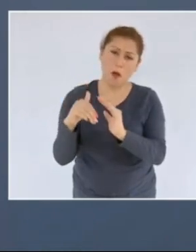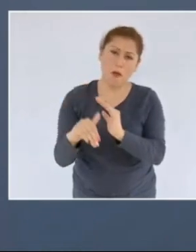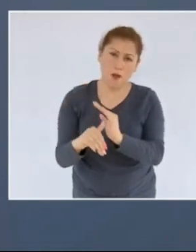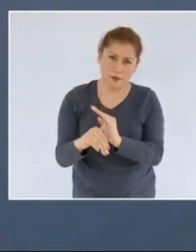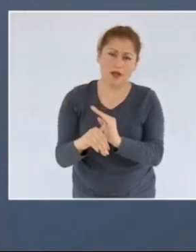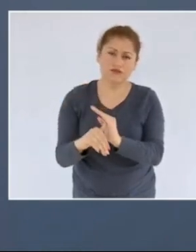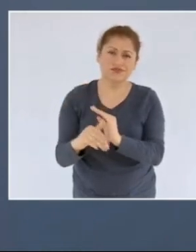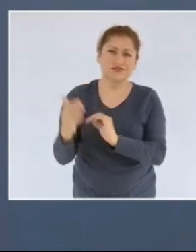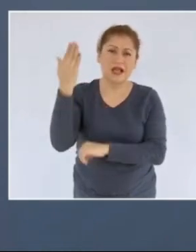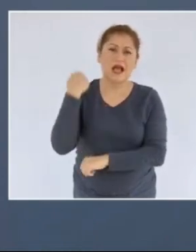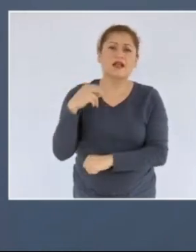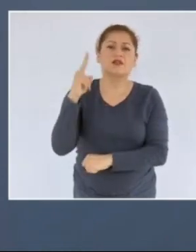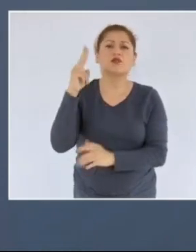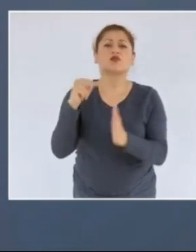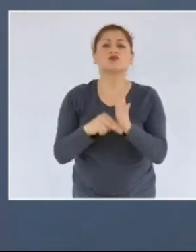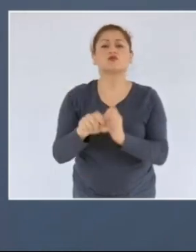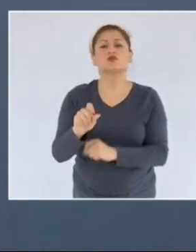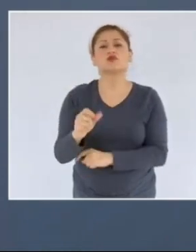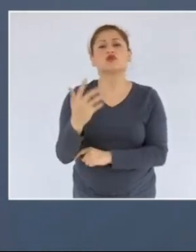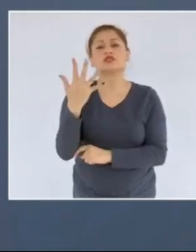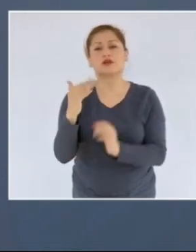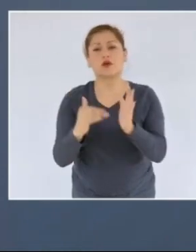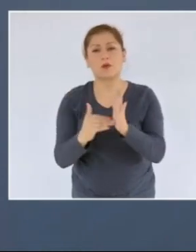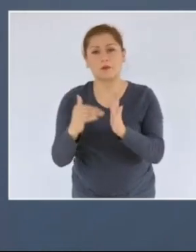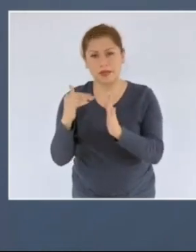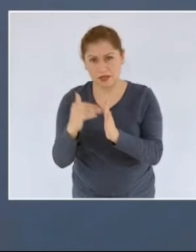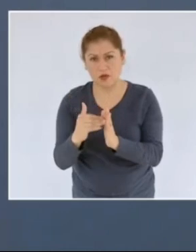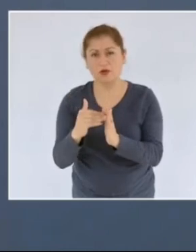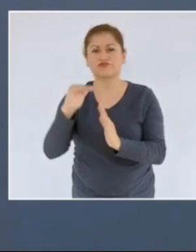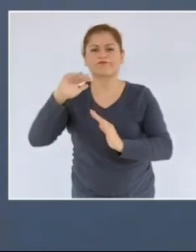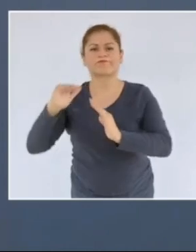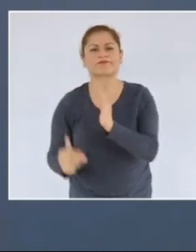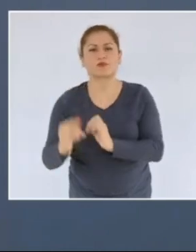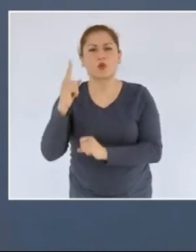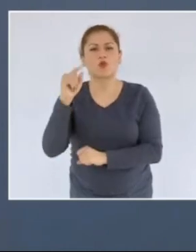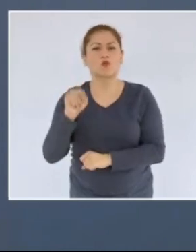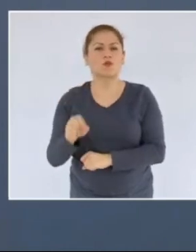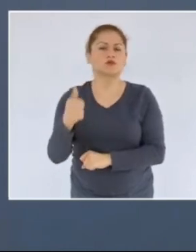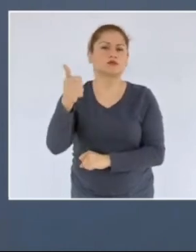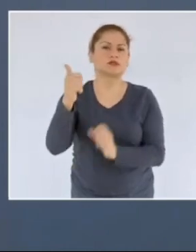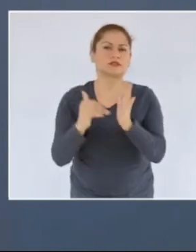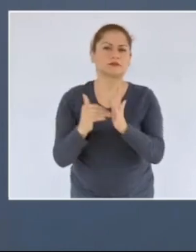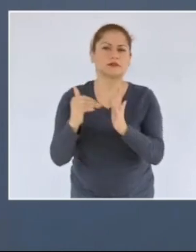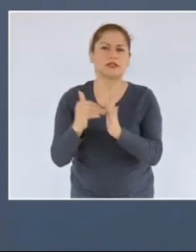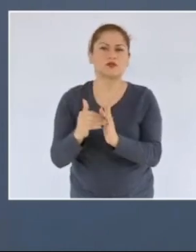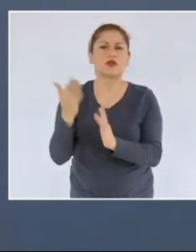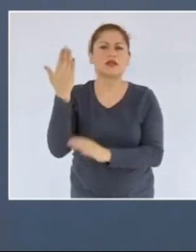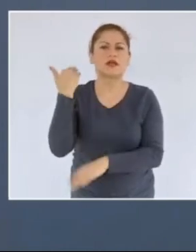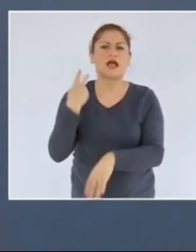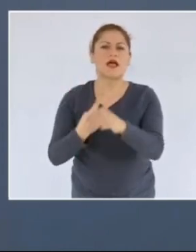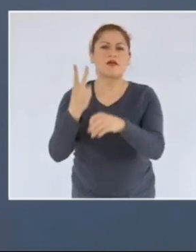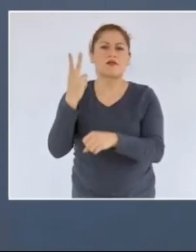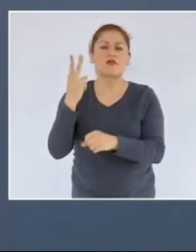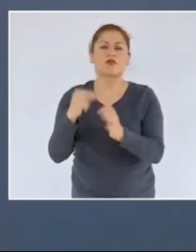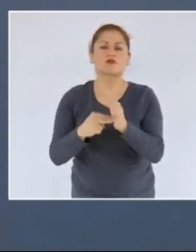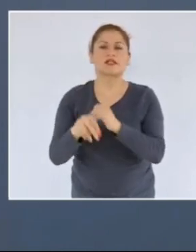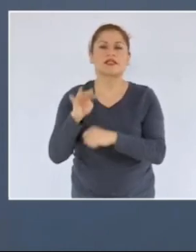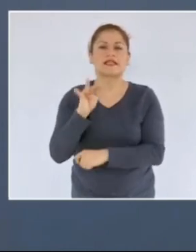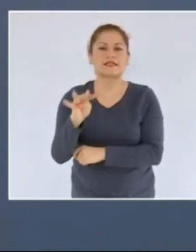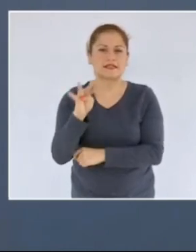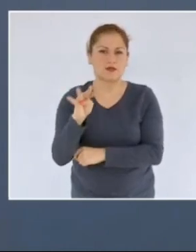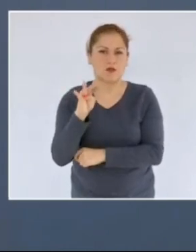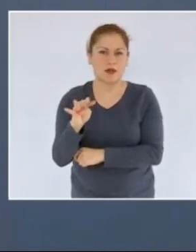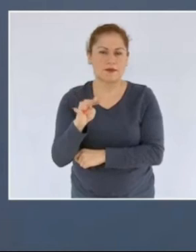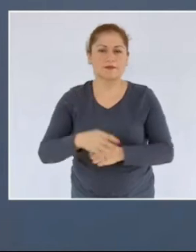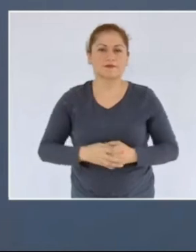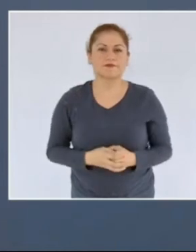de 2,5 millones de barriles a 1,6 millones en enero del 2019.